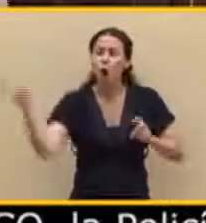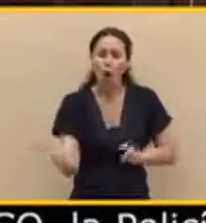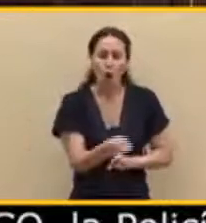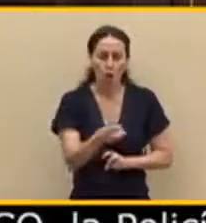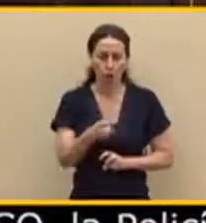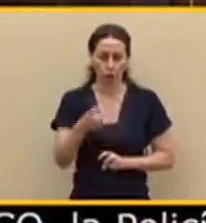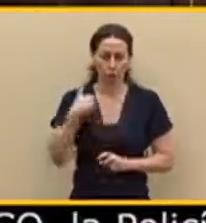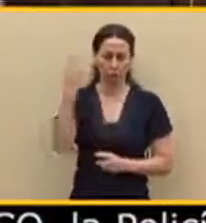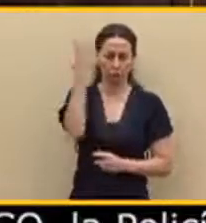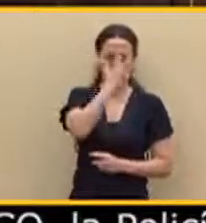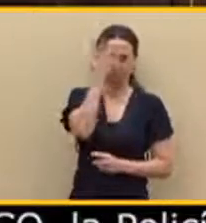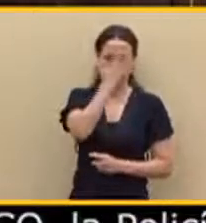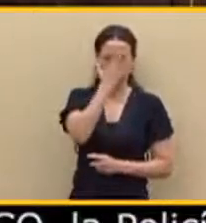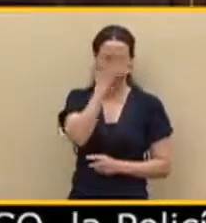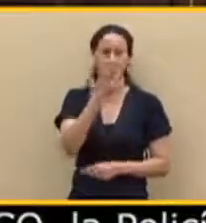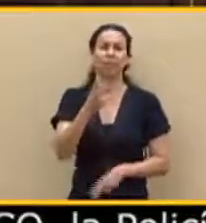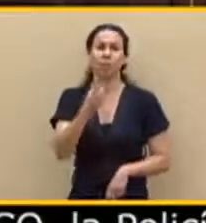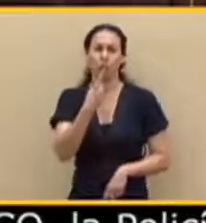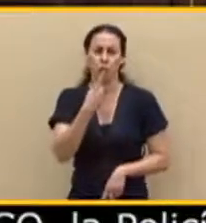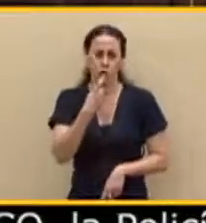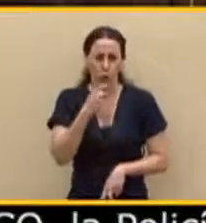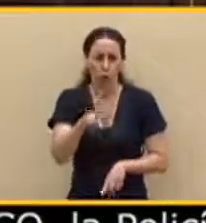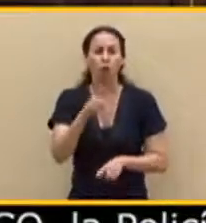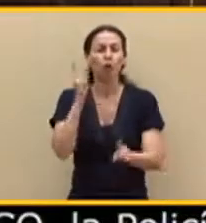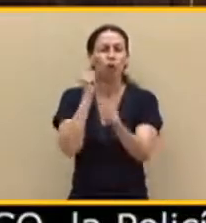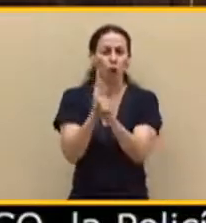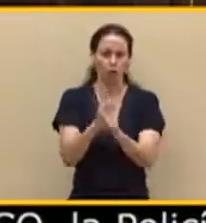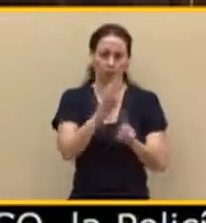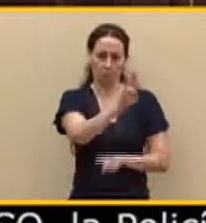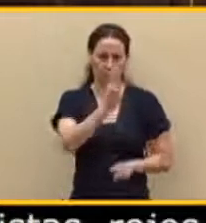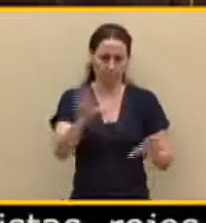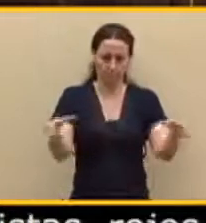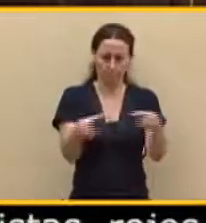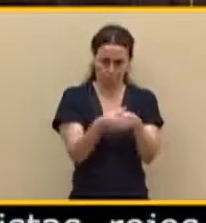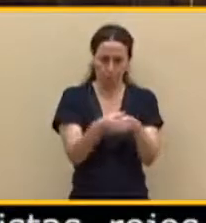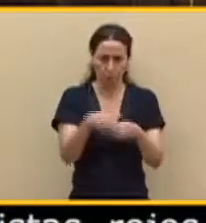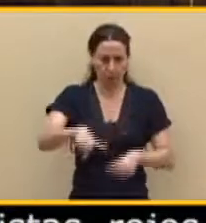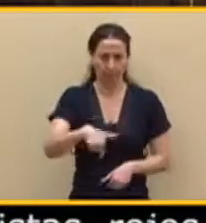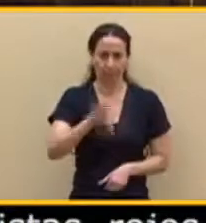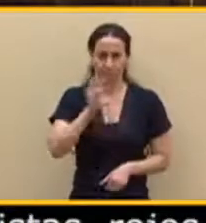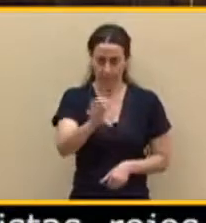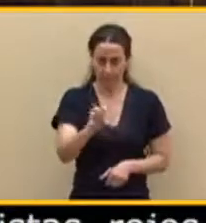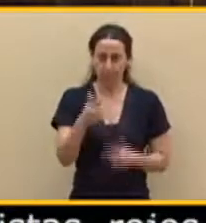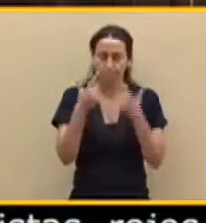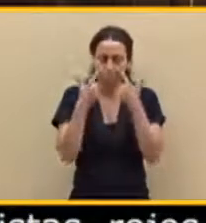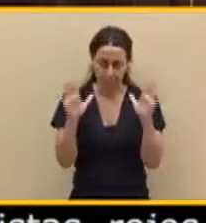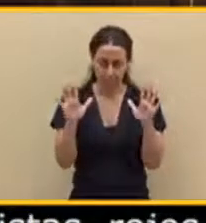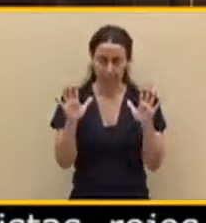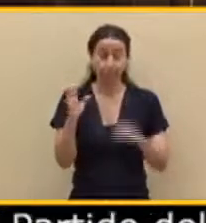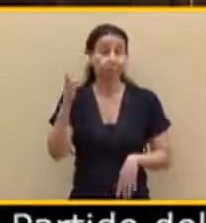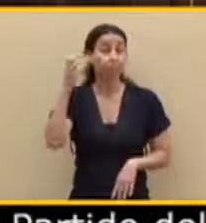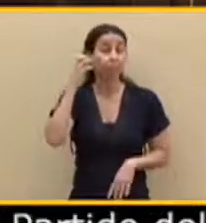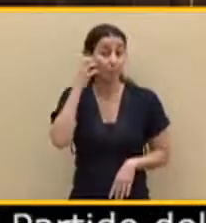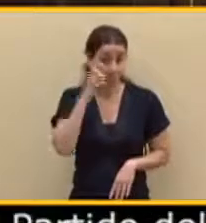populistas, rojos y masones que estaban conspirando contra el Partido del Orden en este país. Miren, Mariano Rajoy, que gusta